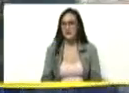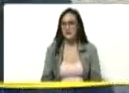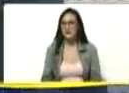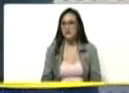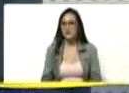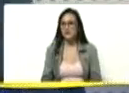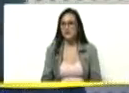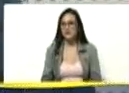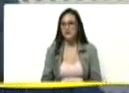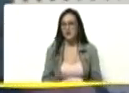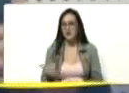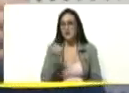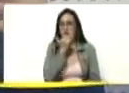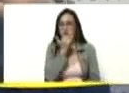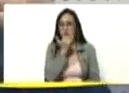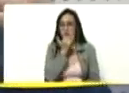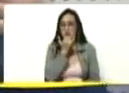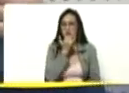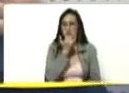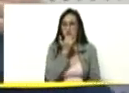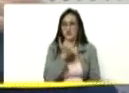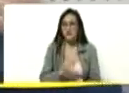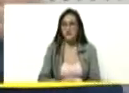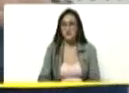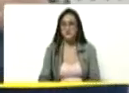Y la consecuencia